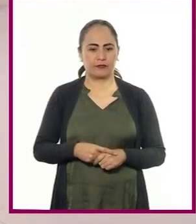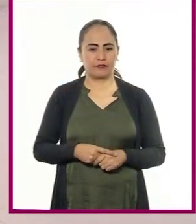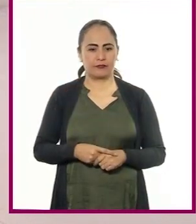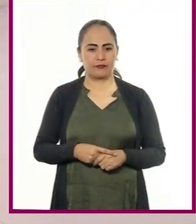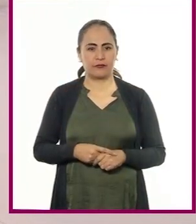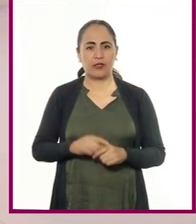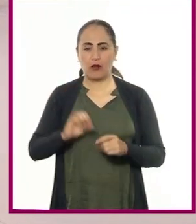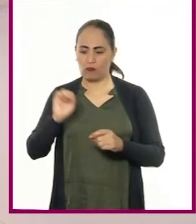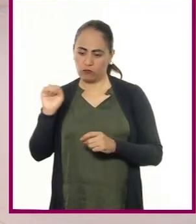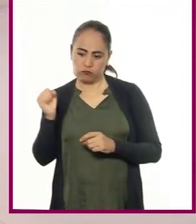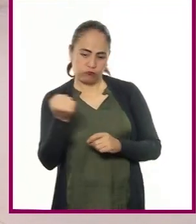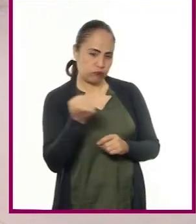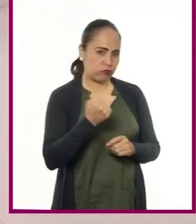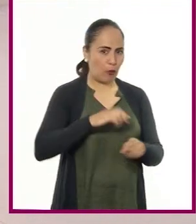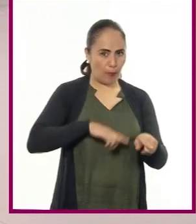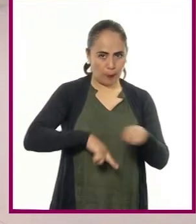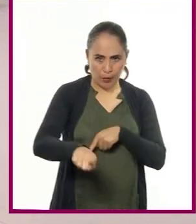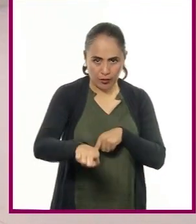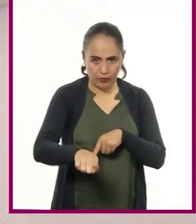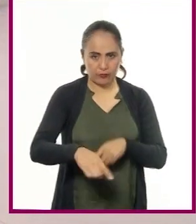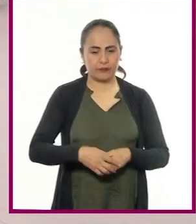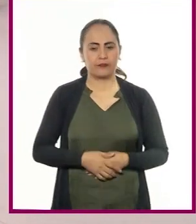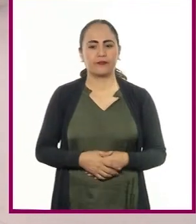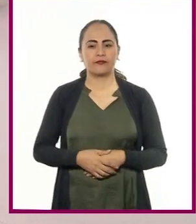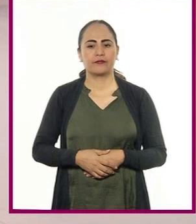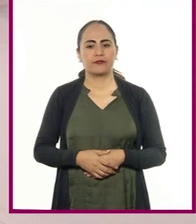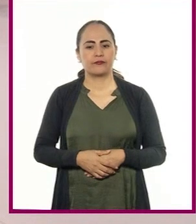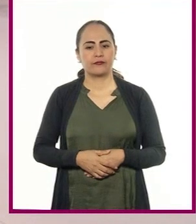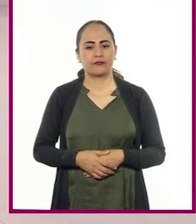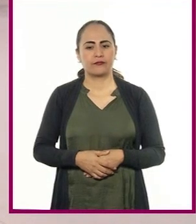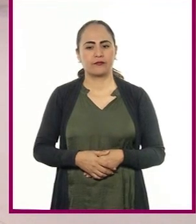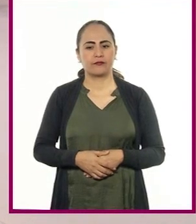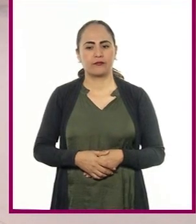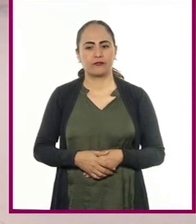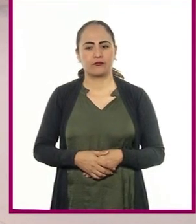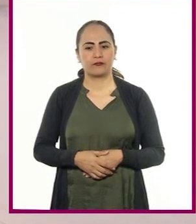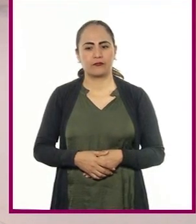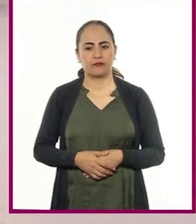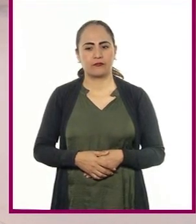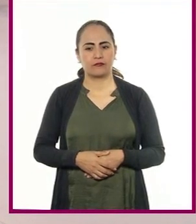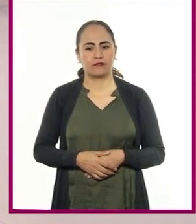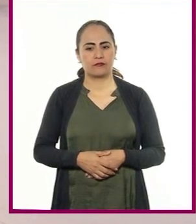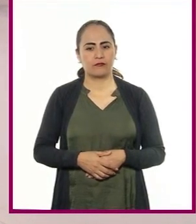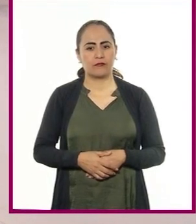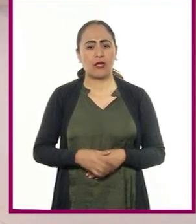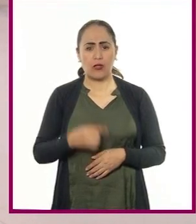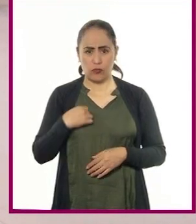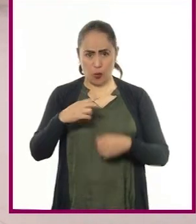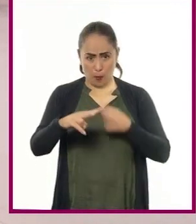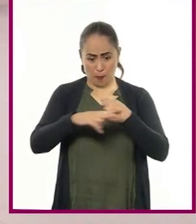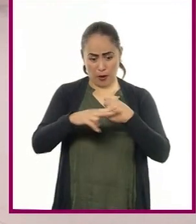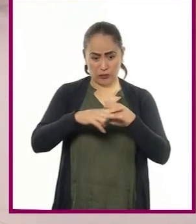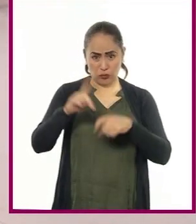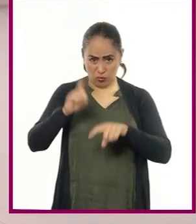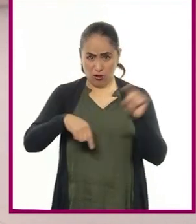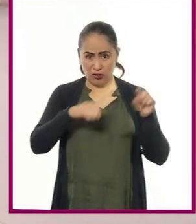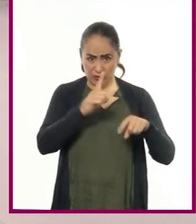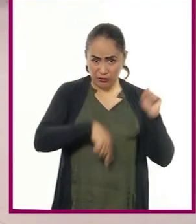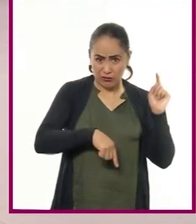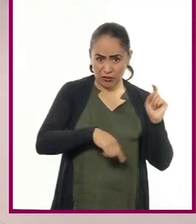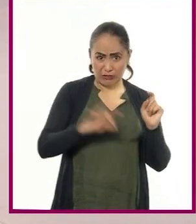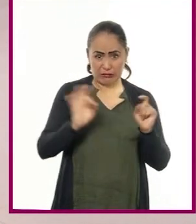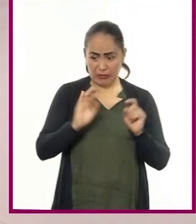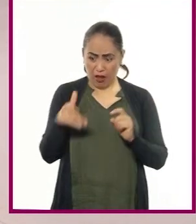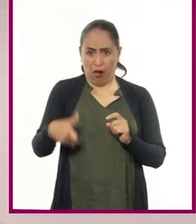y giro. Así es. Listo, maestra. ¿Puedo quitar...? O sea, ya sabemos la altura de... ¿Puedo quitar los vasos? Adelante, para maestra. Que no vaya a suceder